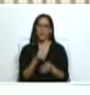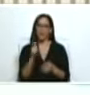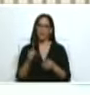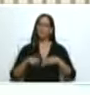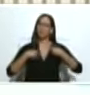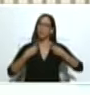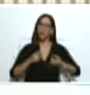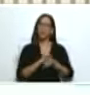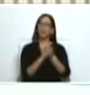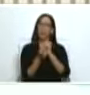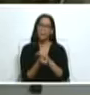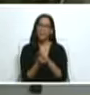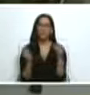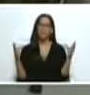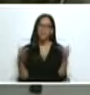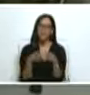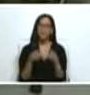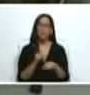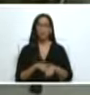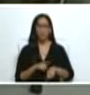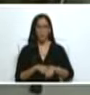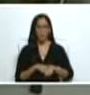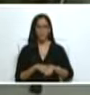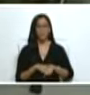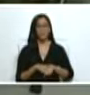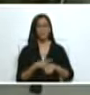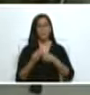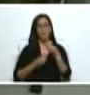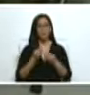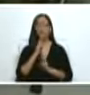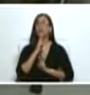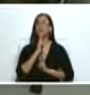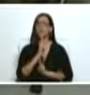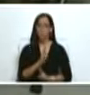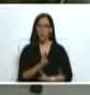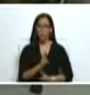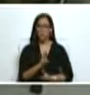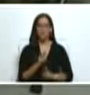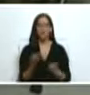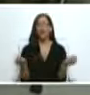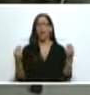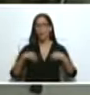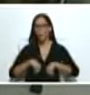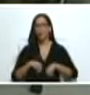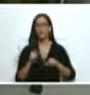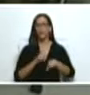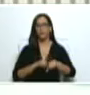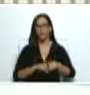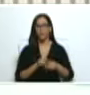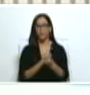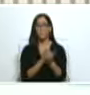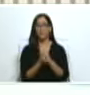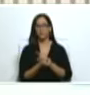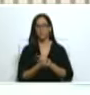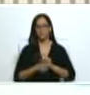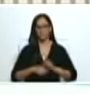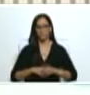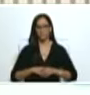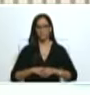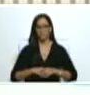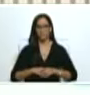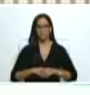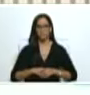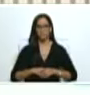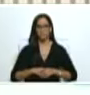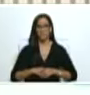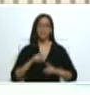que cambia, que se adapta a los tiempos y que crea respuestas de acuerdo a los tiempos cambiantes.